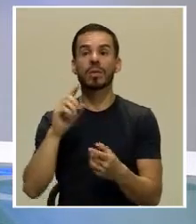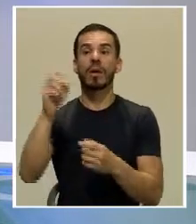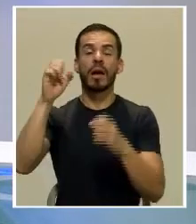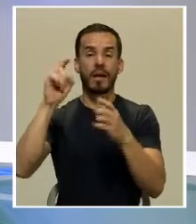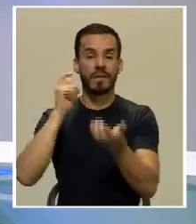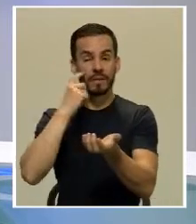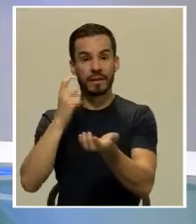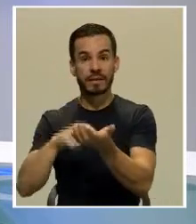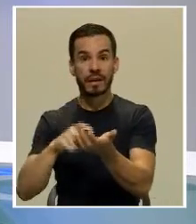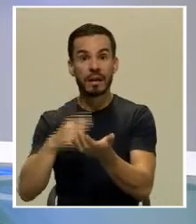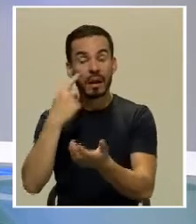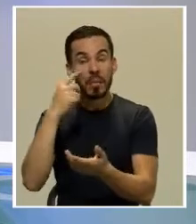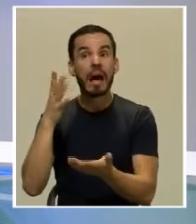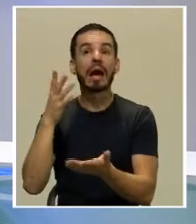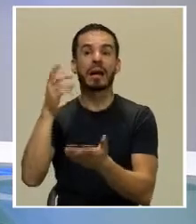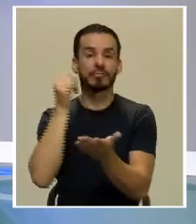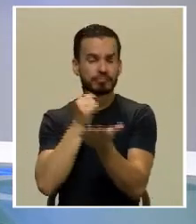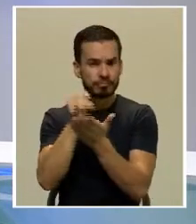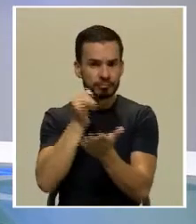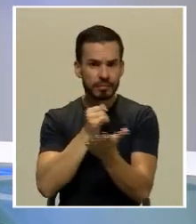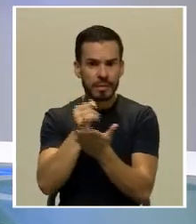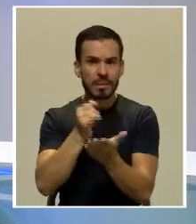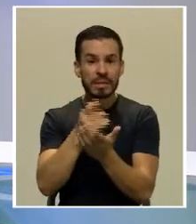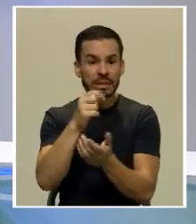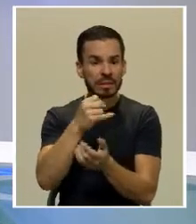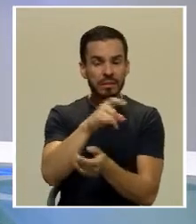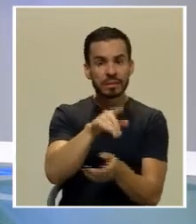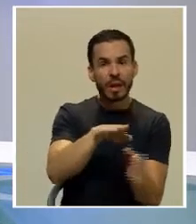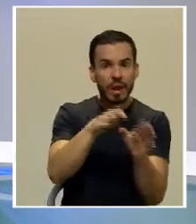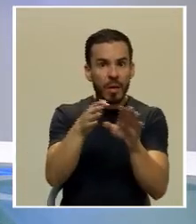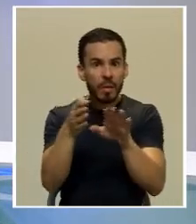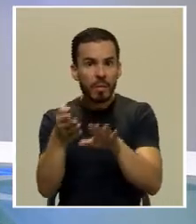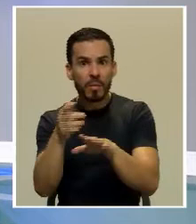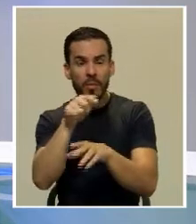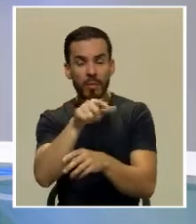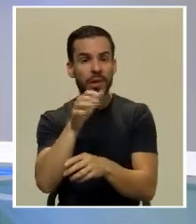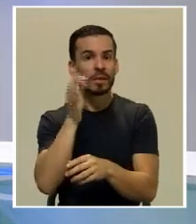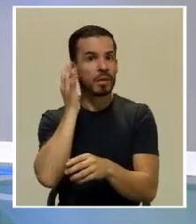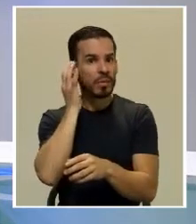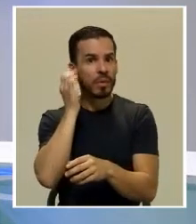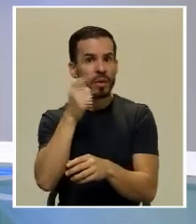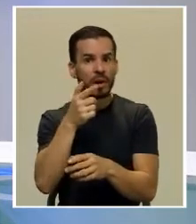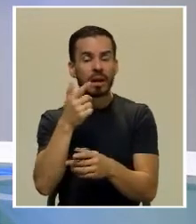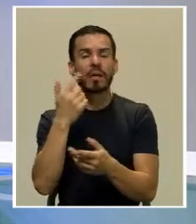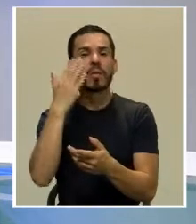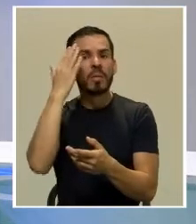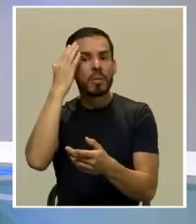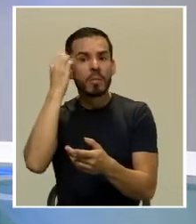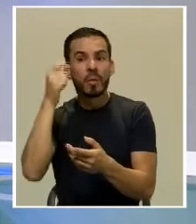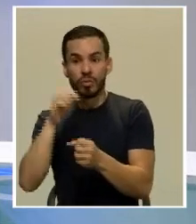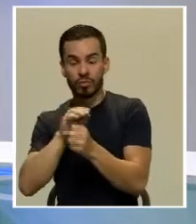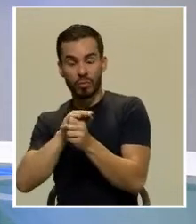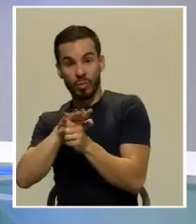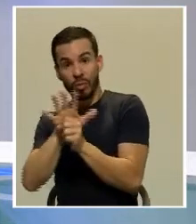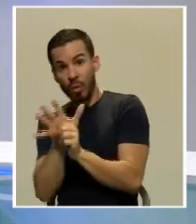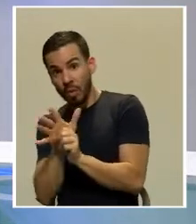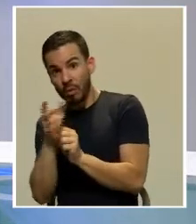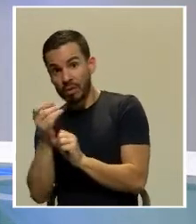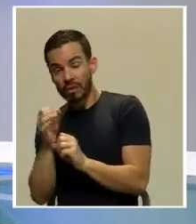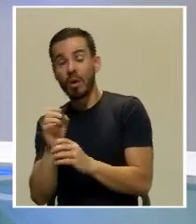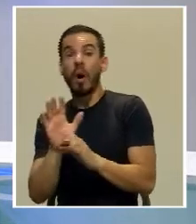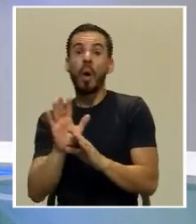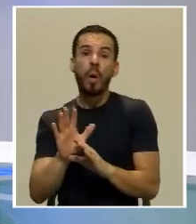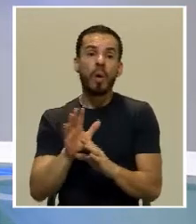Fiscalía para que se investigue si la muerte de esta señora fue a causa del